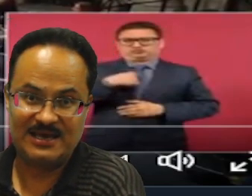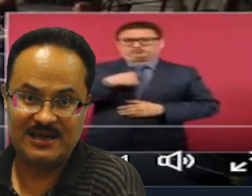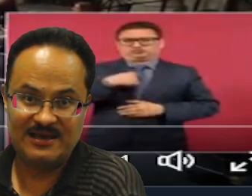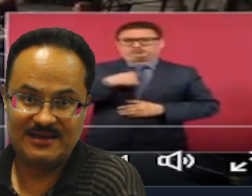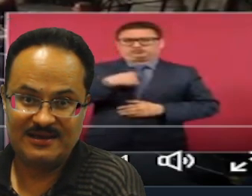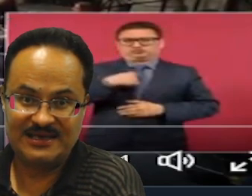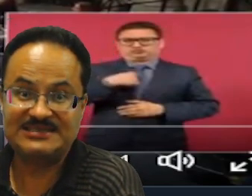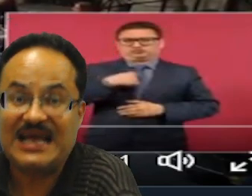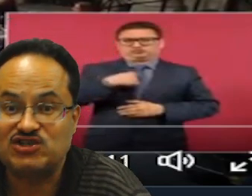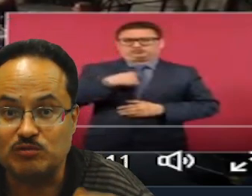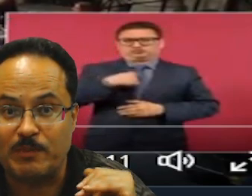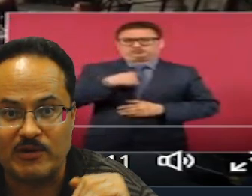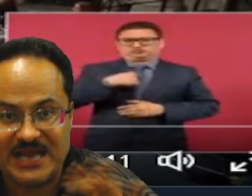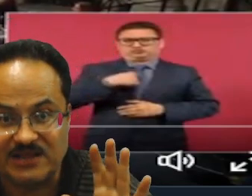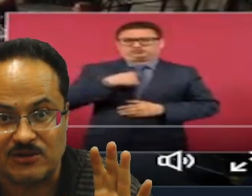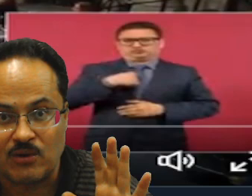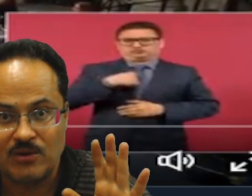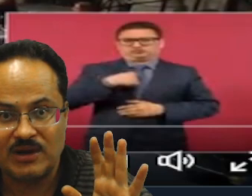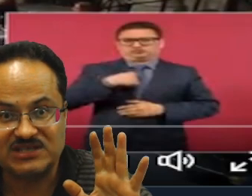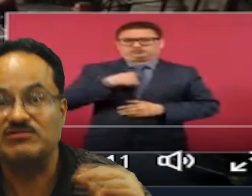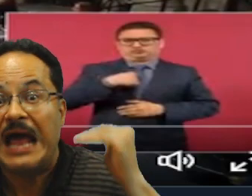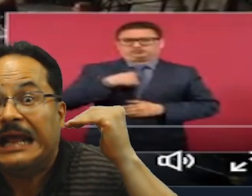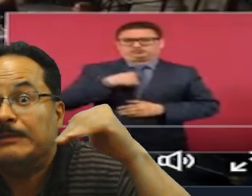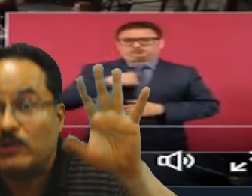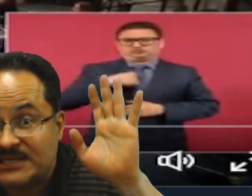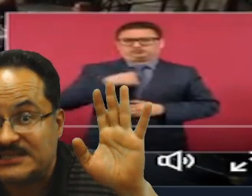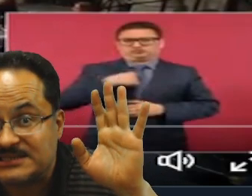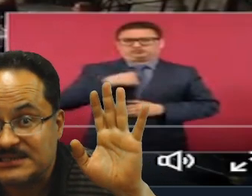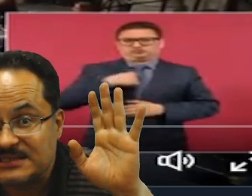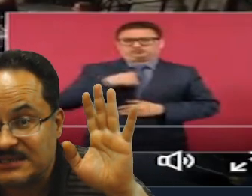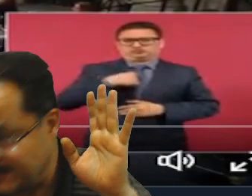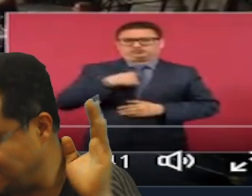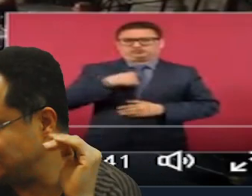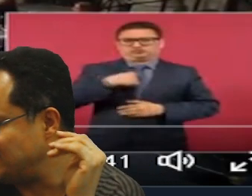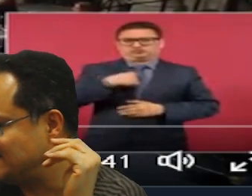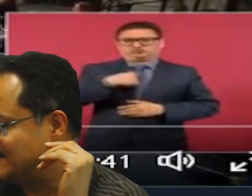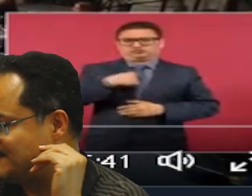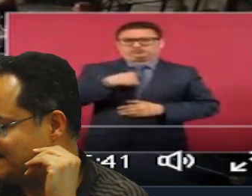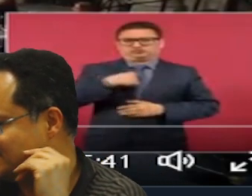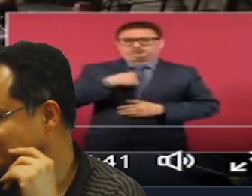presidente está suponiendo es una hipótesis